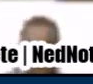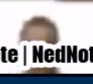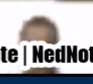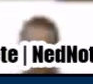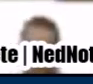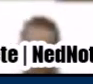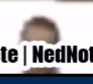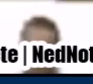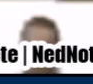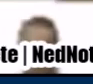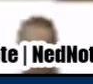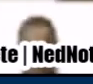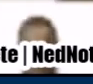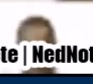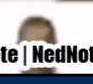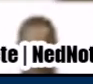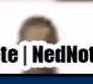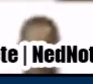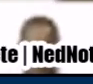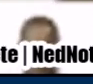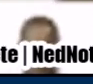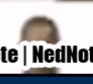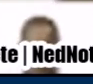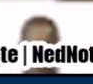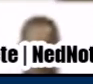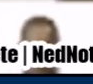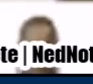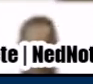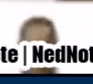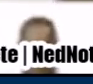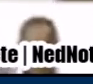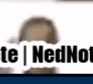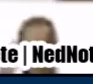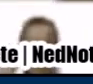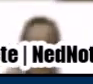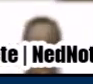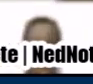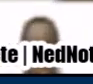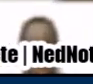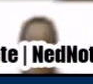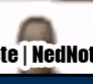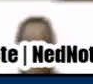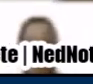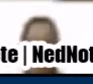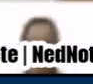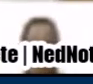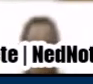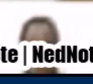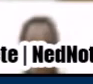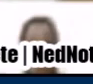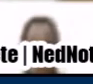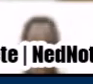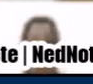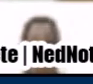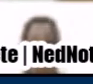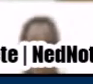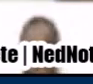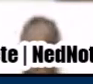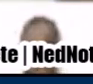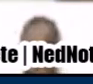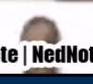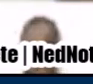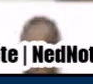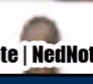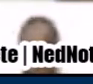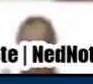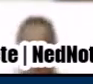futuro, reconocida, acompañada, y sobre todo consciente de su responsabilidad histórica en este momento. Debemos